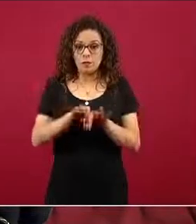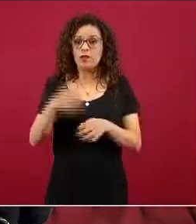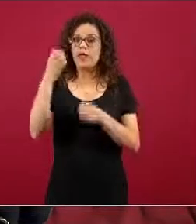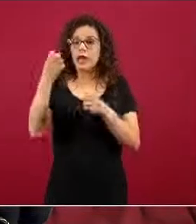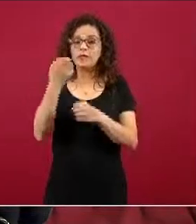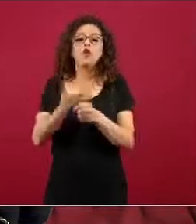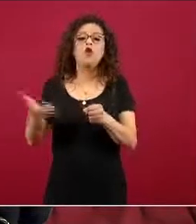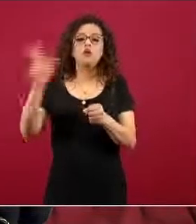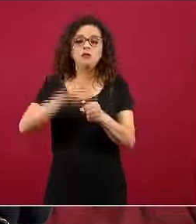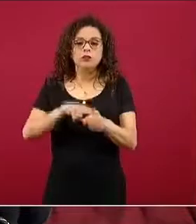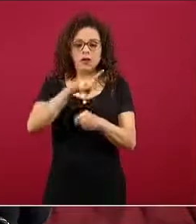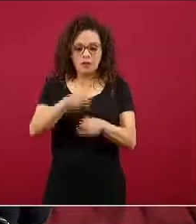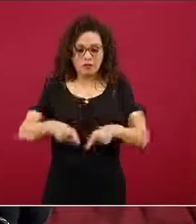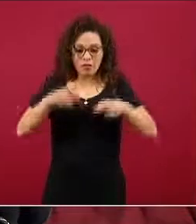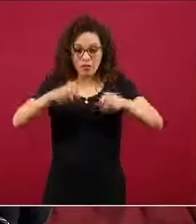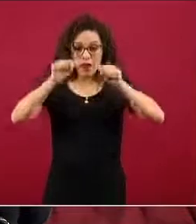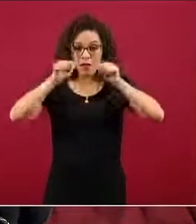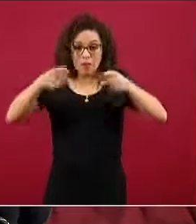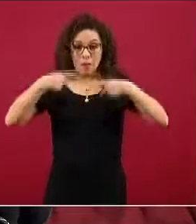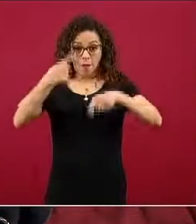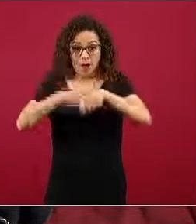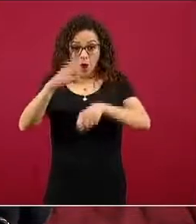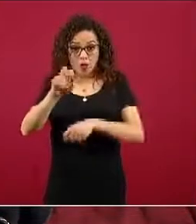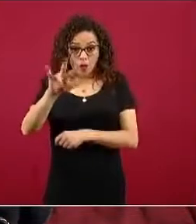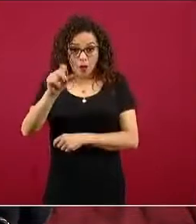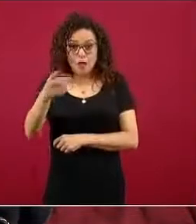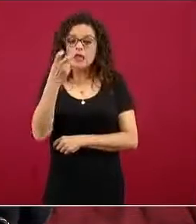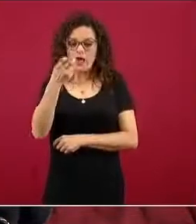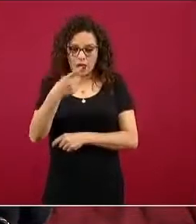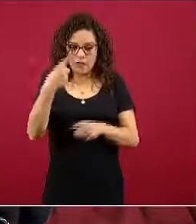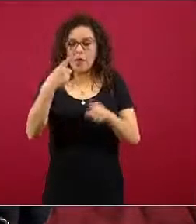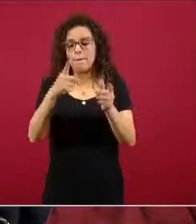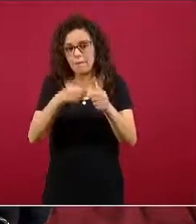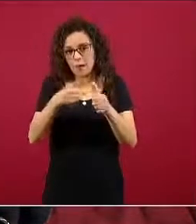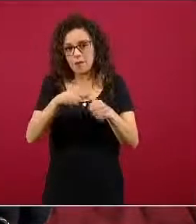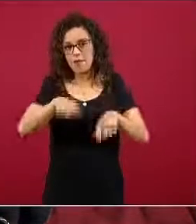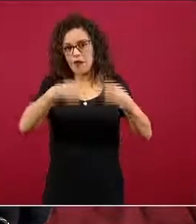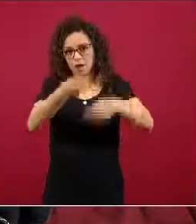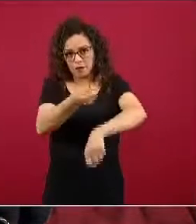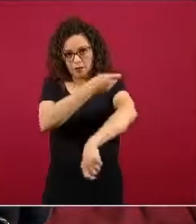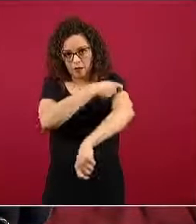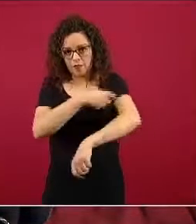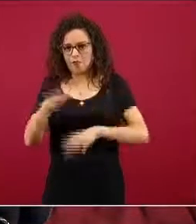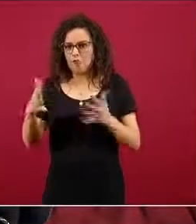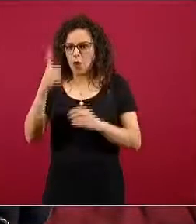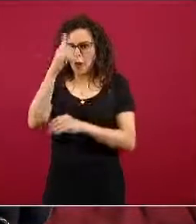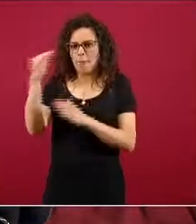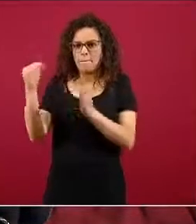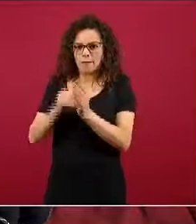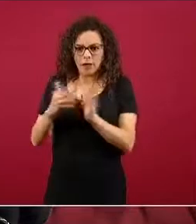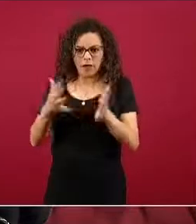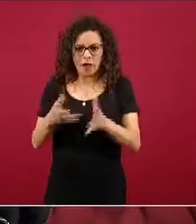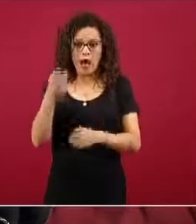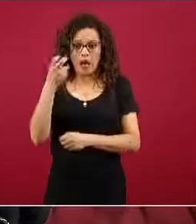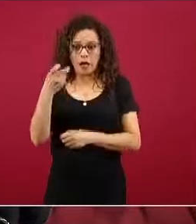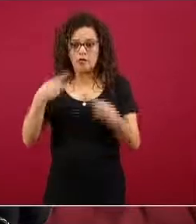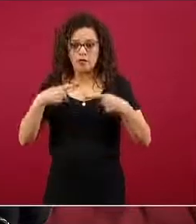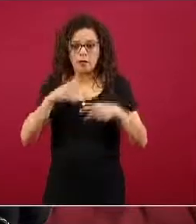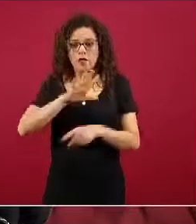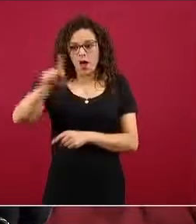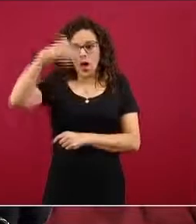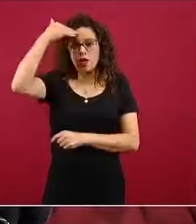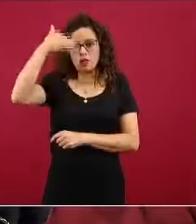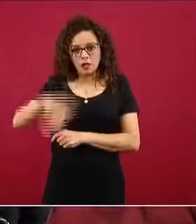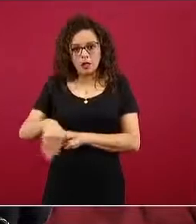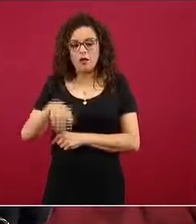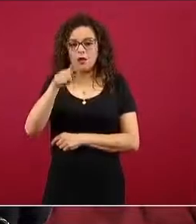unidades COVID. Hay casi 1,000 hospitales COVID, 1,000 unidades designadas, son perfectamente conocidas, son las que informamos